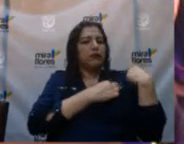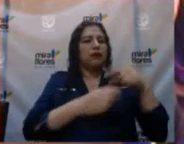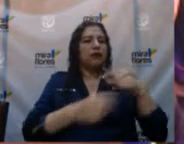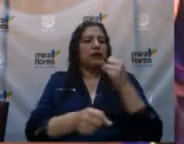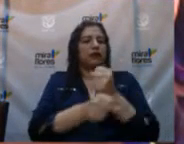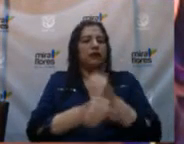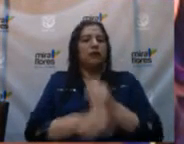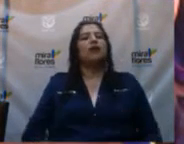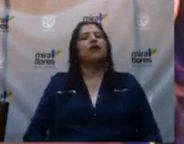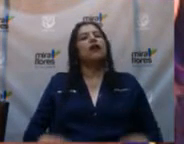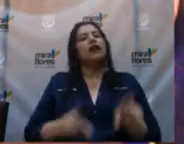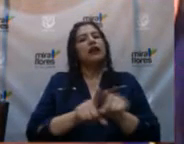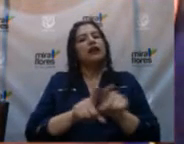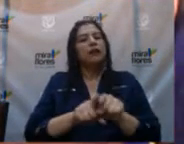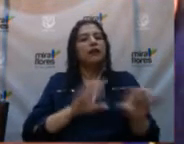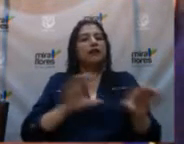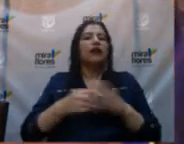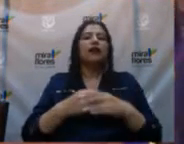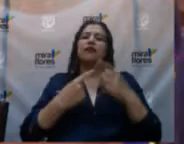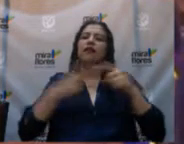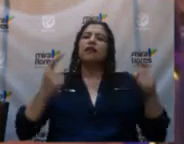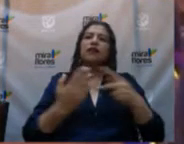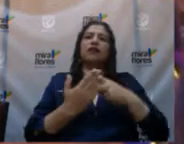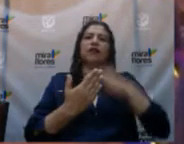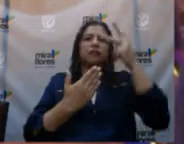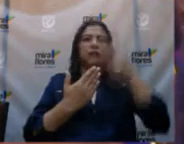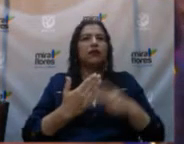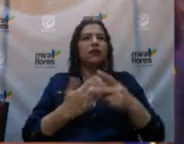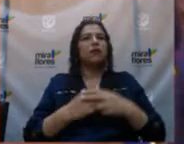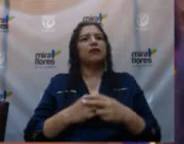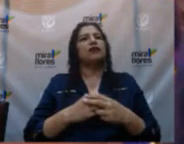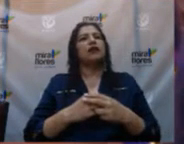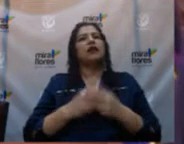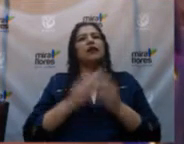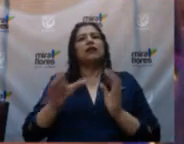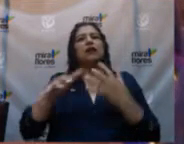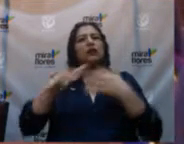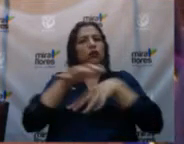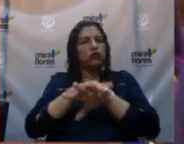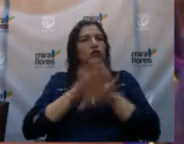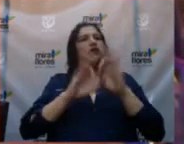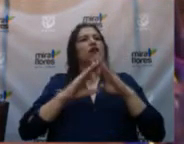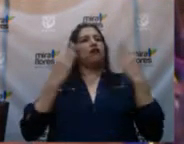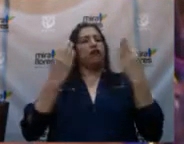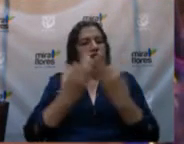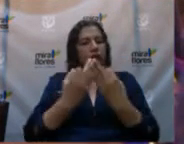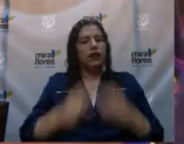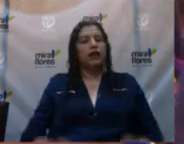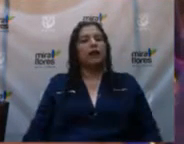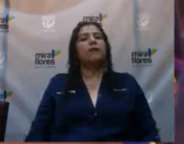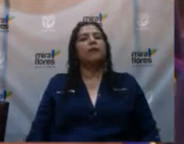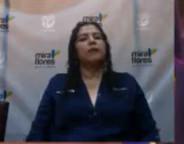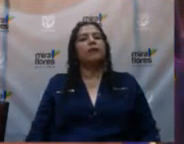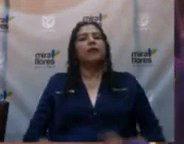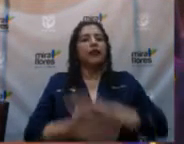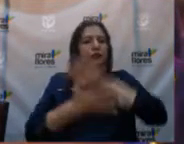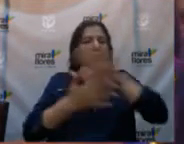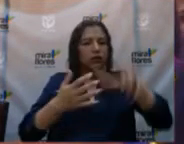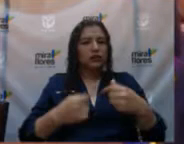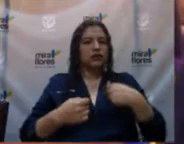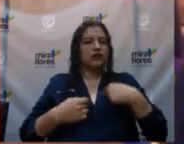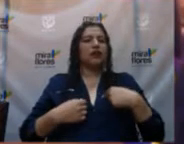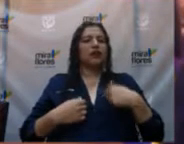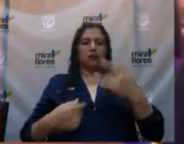labor. Además, se realizan programas de integración familiar y por todo ello que me siento